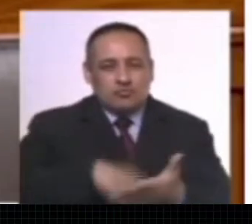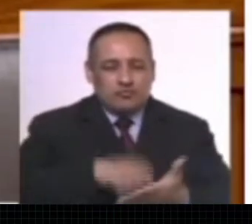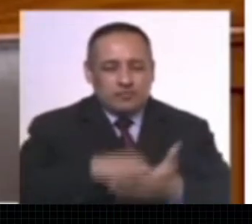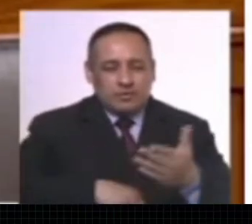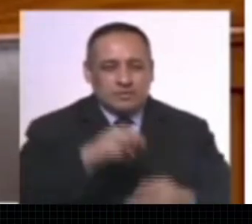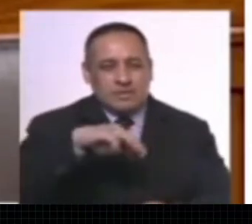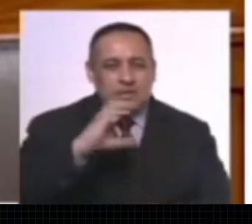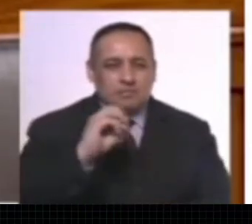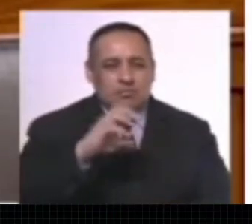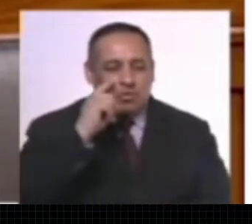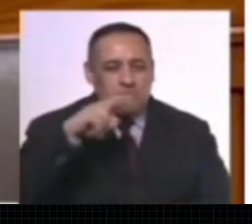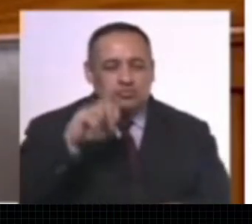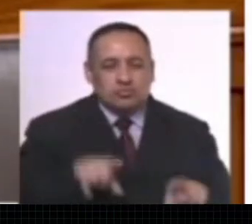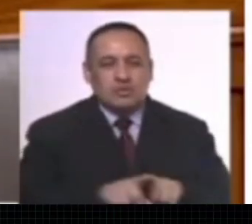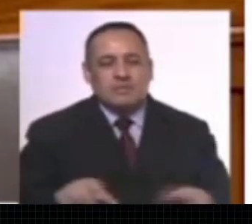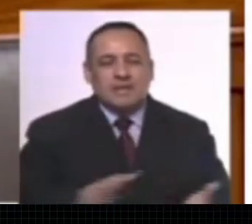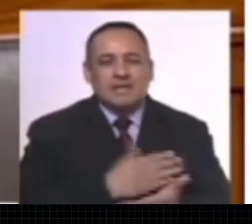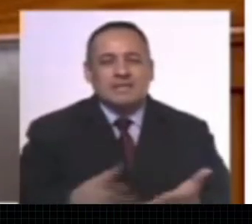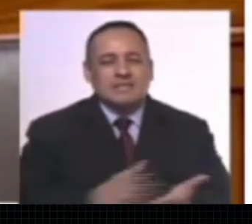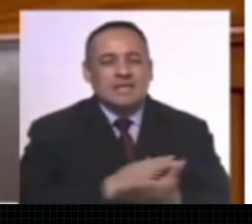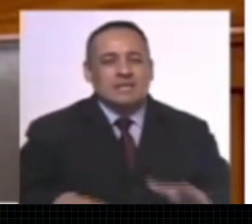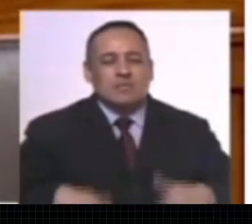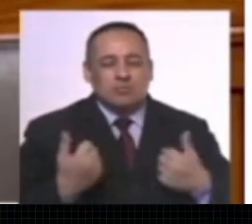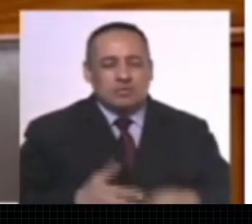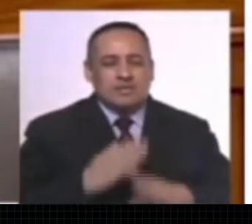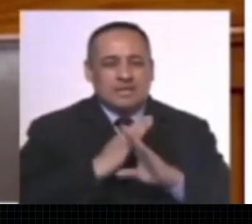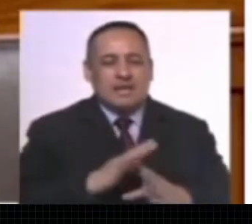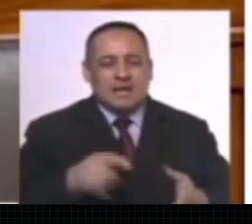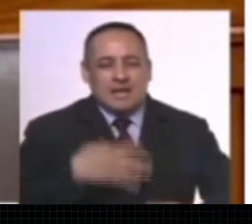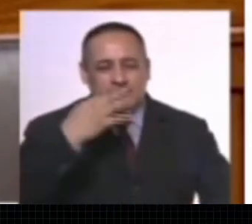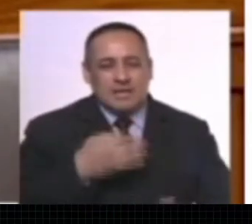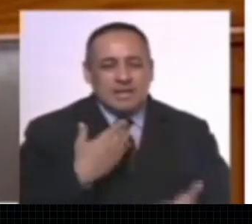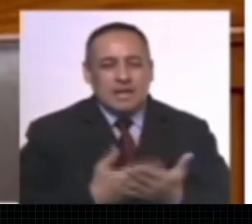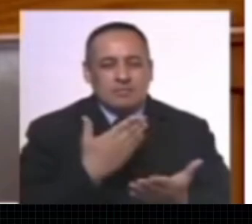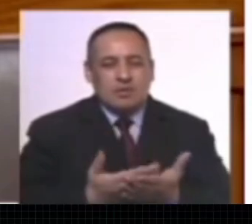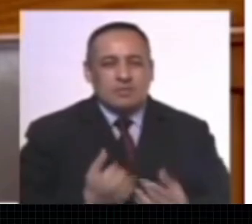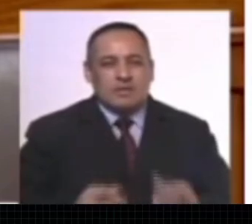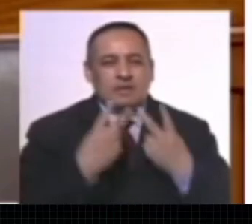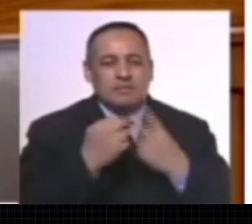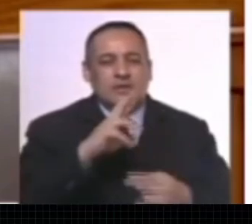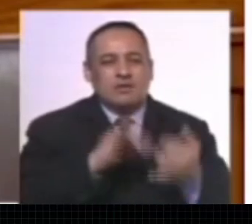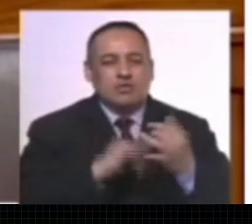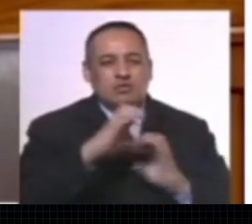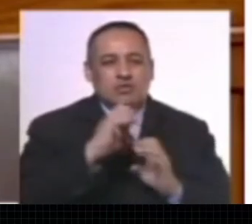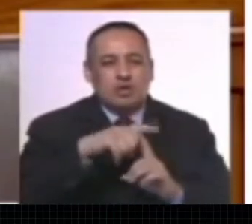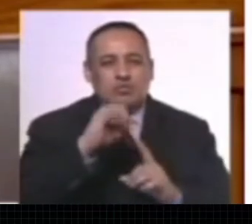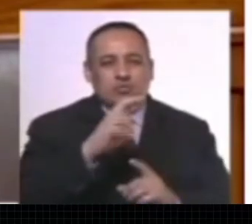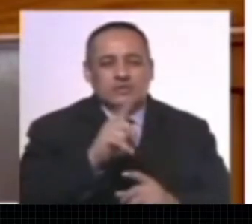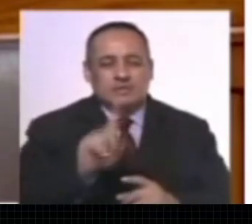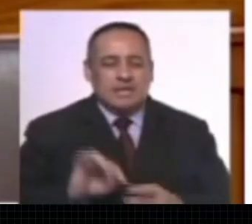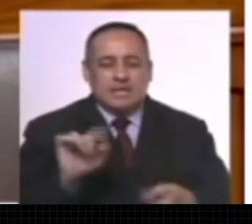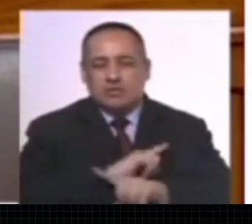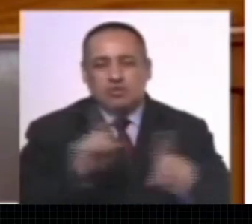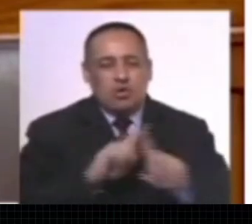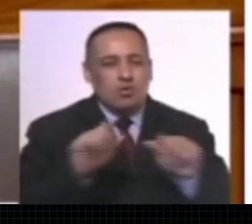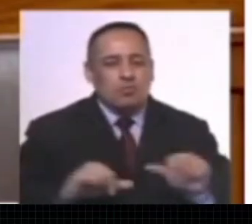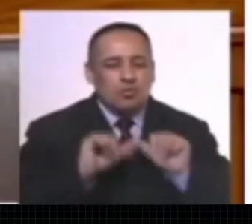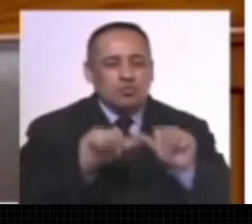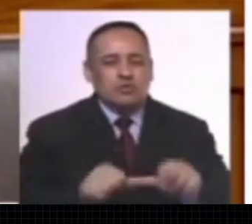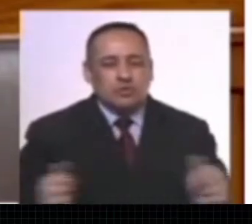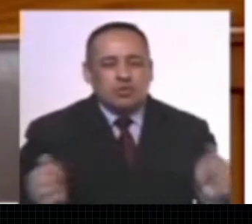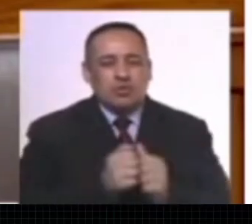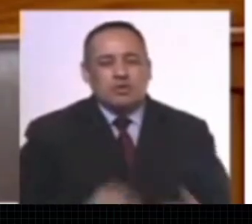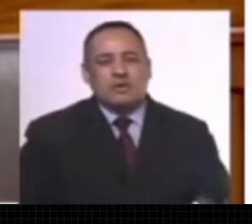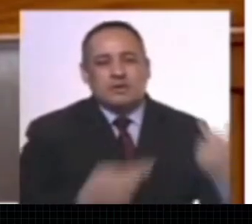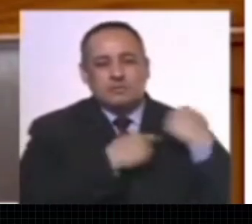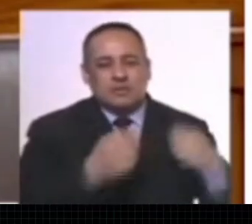esta moción. Aquí nadie puede negar lo evidente. Rosa Gutiérrez no puede seguir al